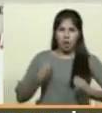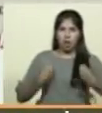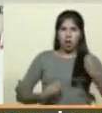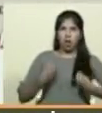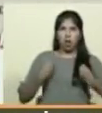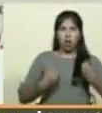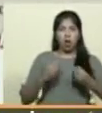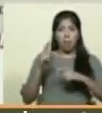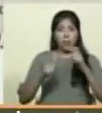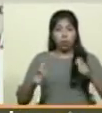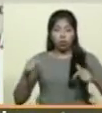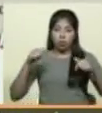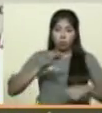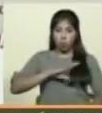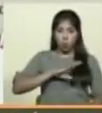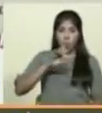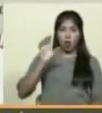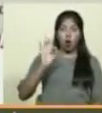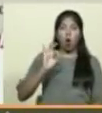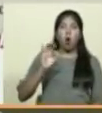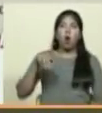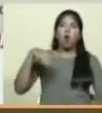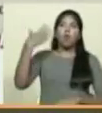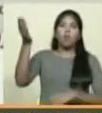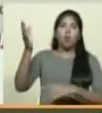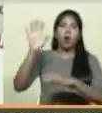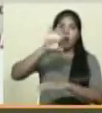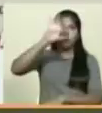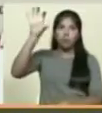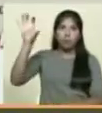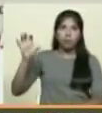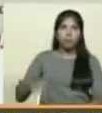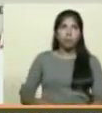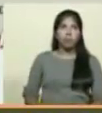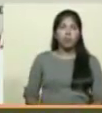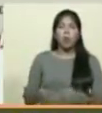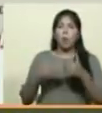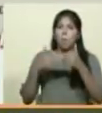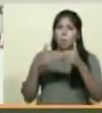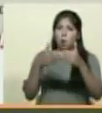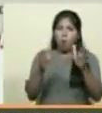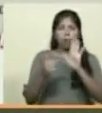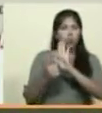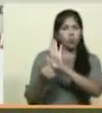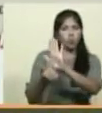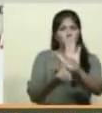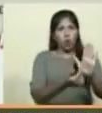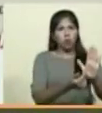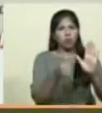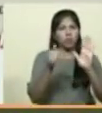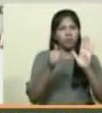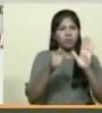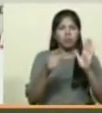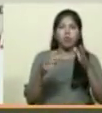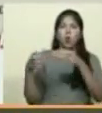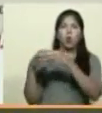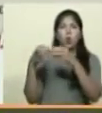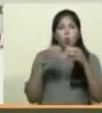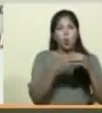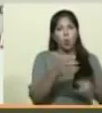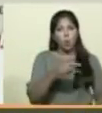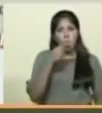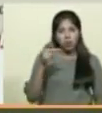y extranjeros, haremos público el cuadro de sustituciones y de las organizaciones políticas